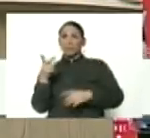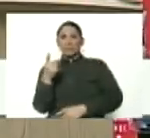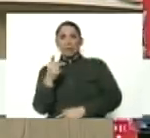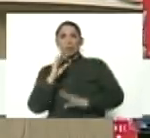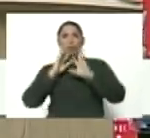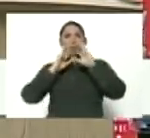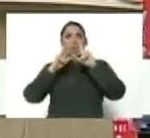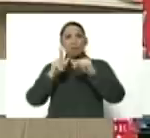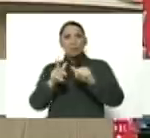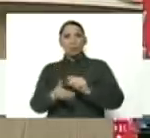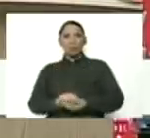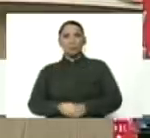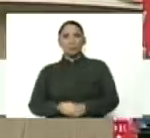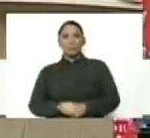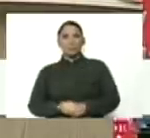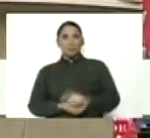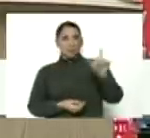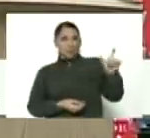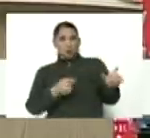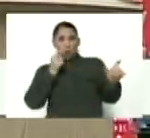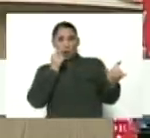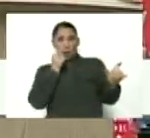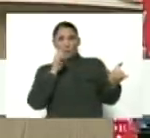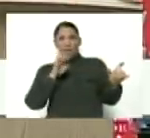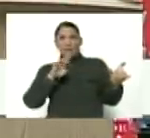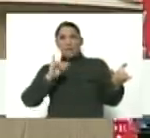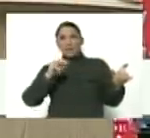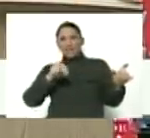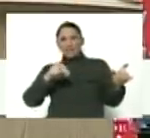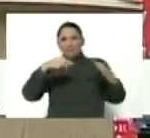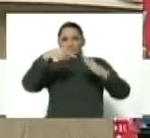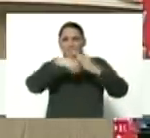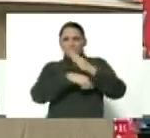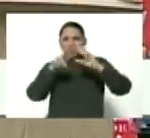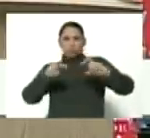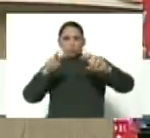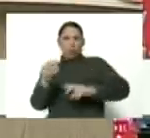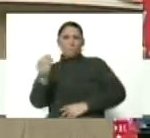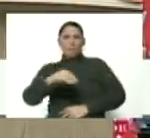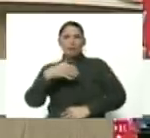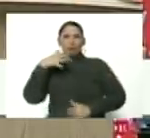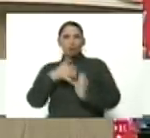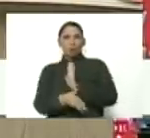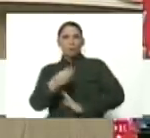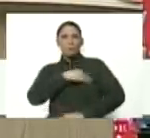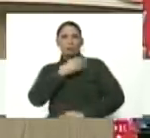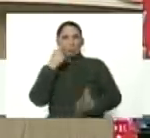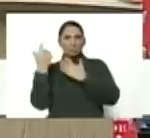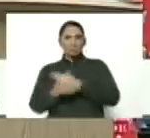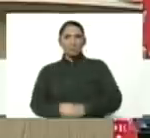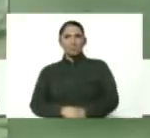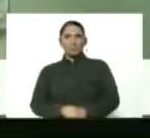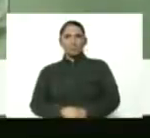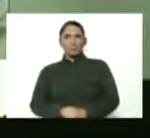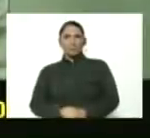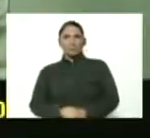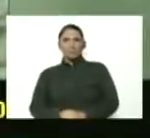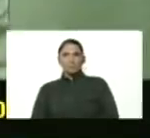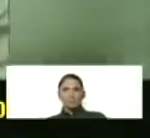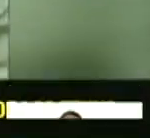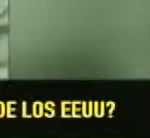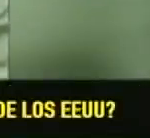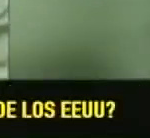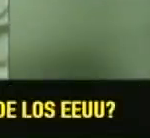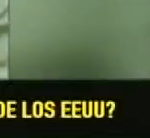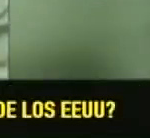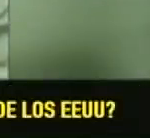testimonio, este señor Berry abunda un poco más acerca de su misión. Vamos a verlo. How many